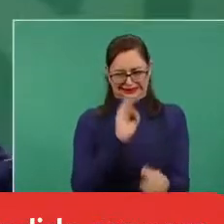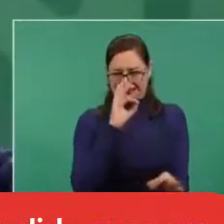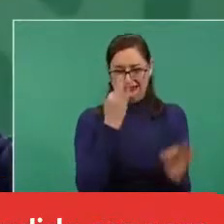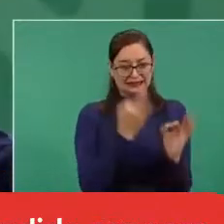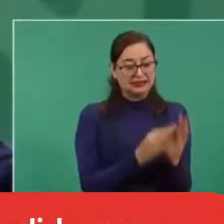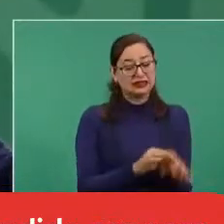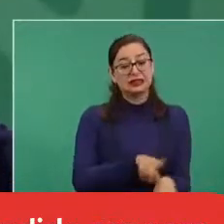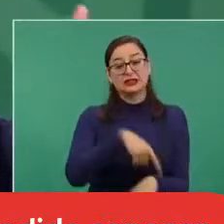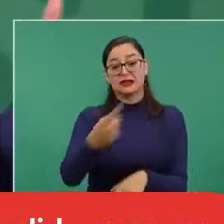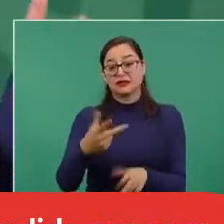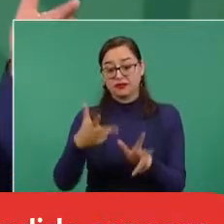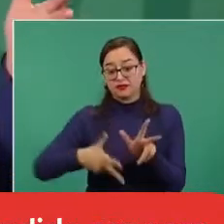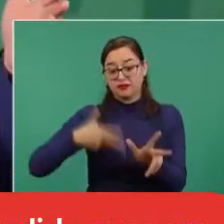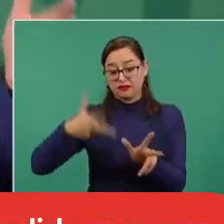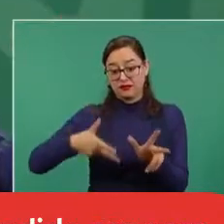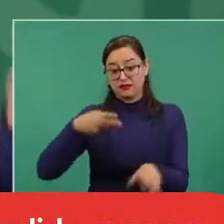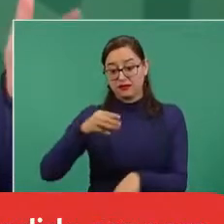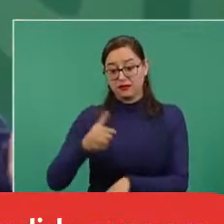tenemos que terminar